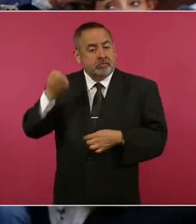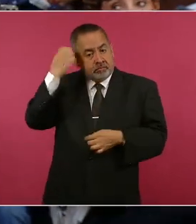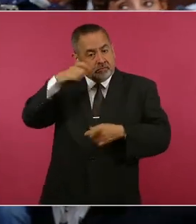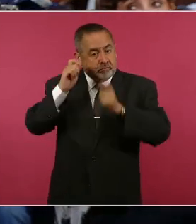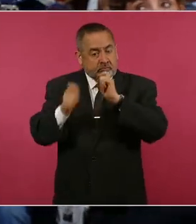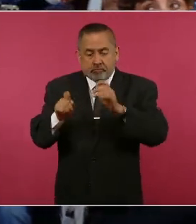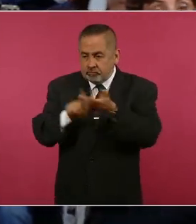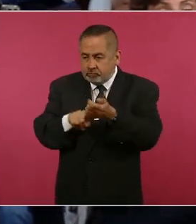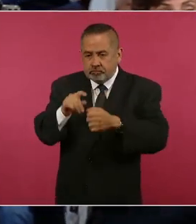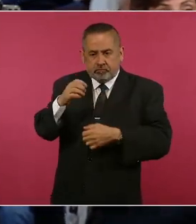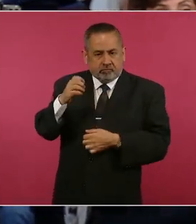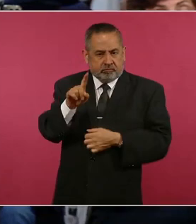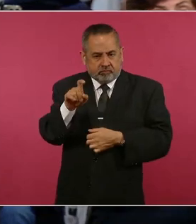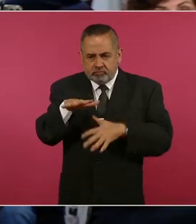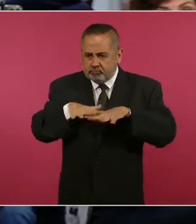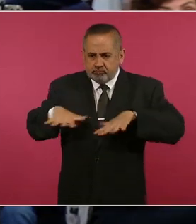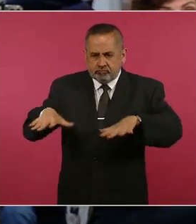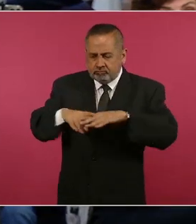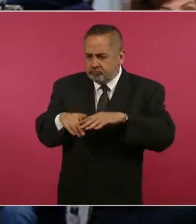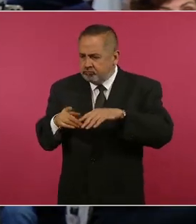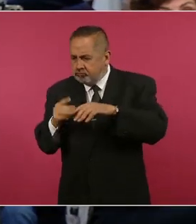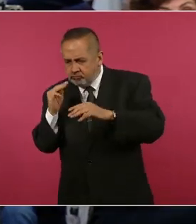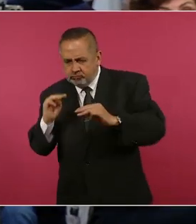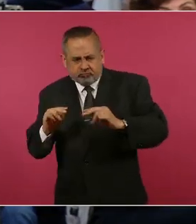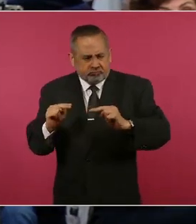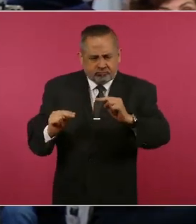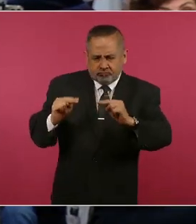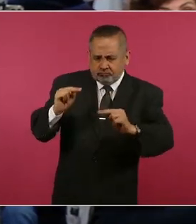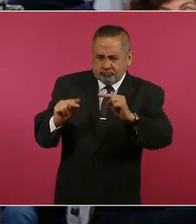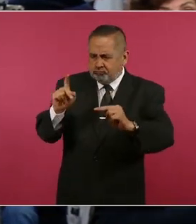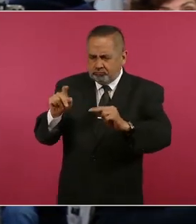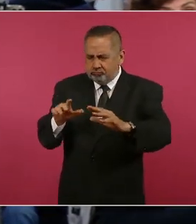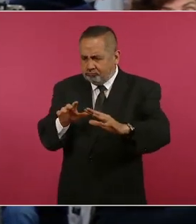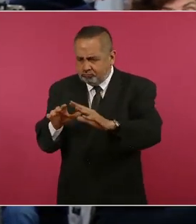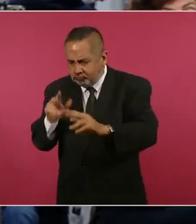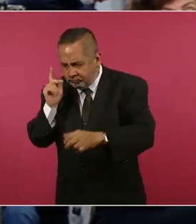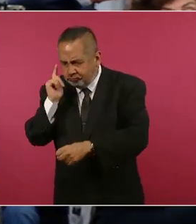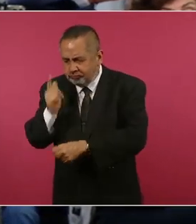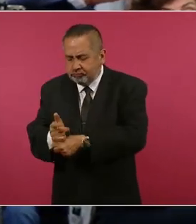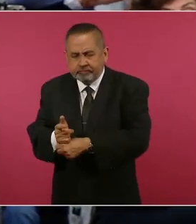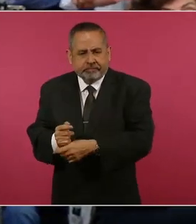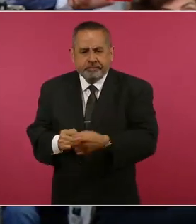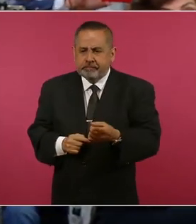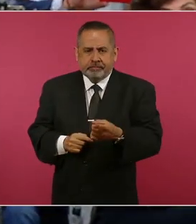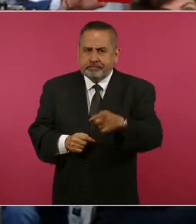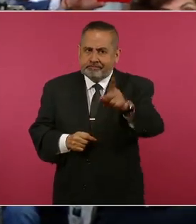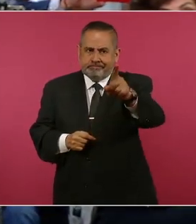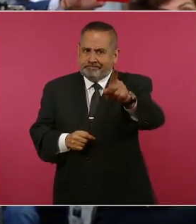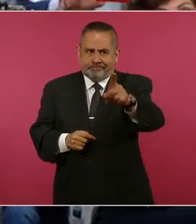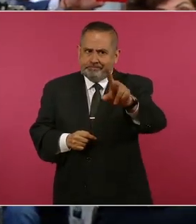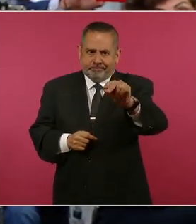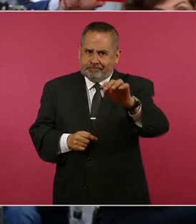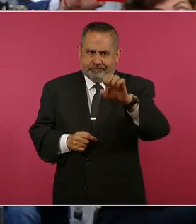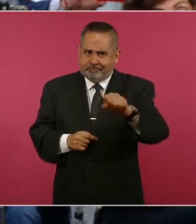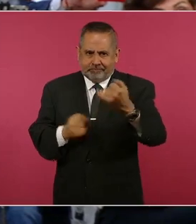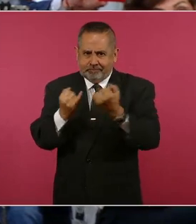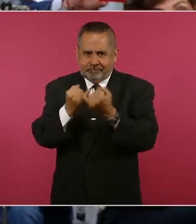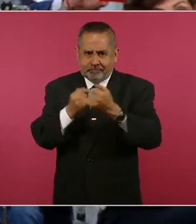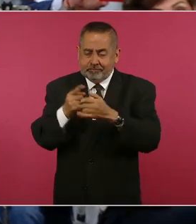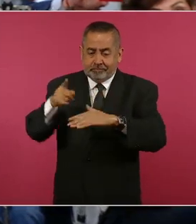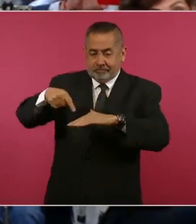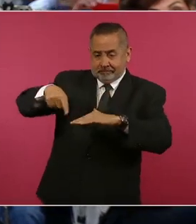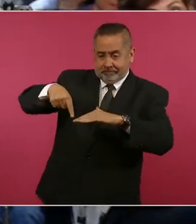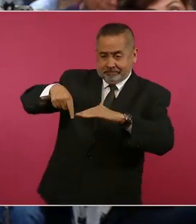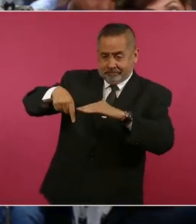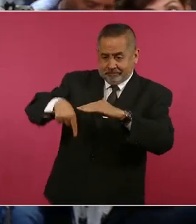en agua y experta en cenotes que midió los niveles del agua y constató que no es como usted dice, que estos pilotes de